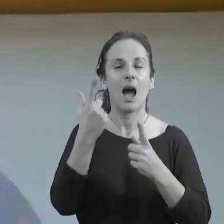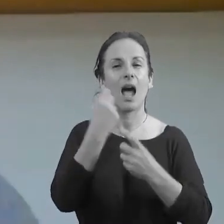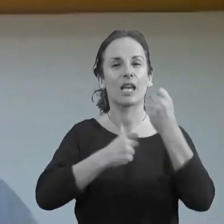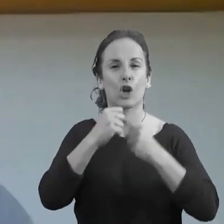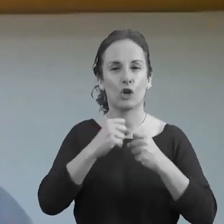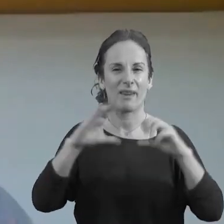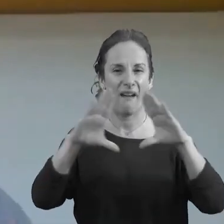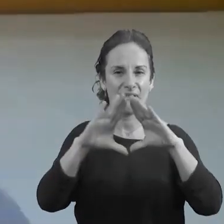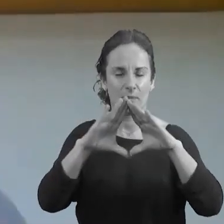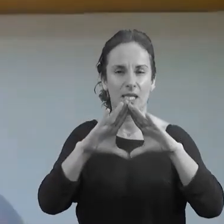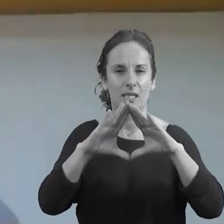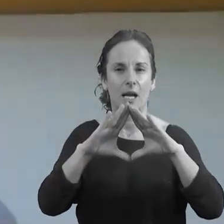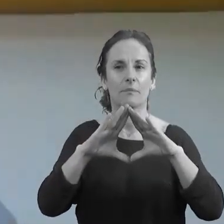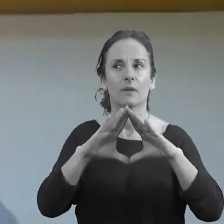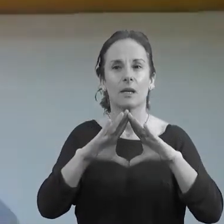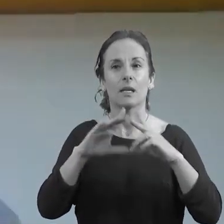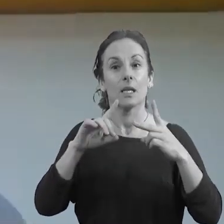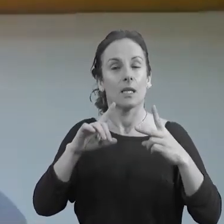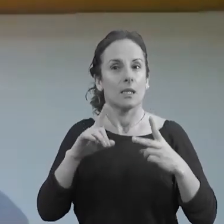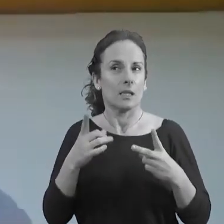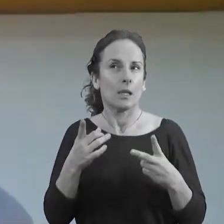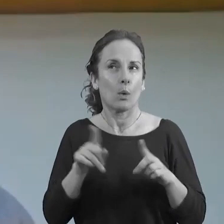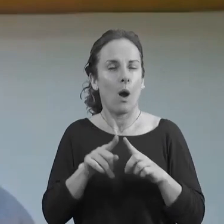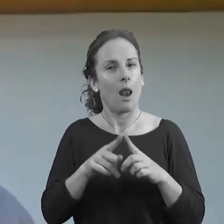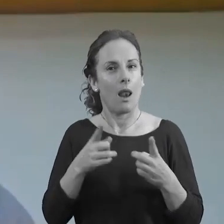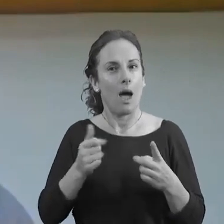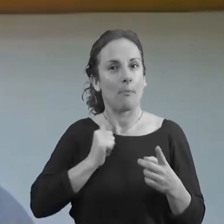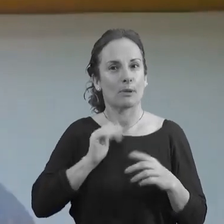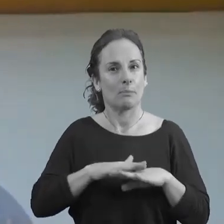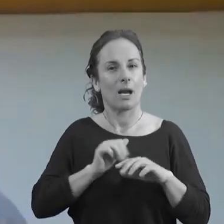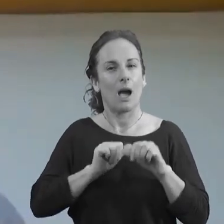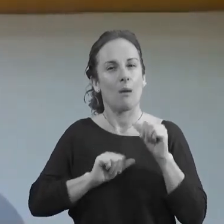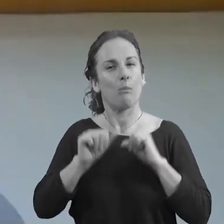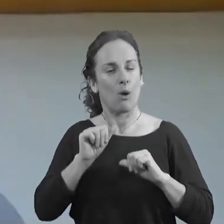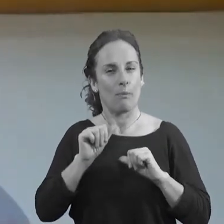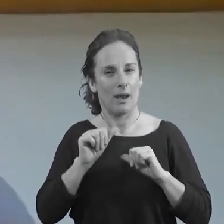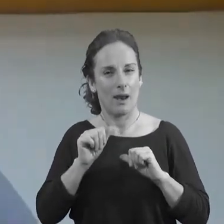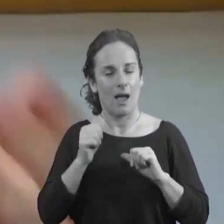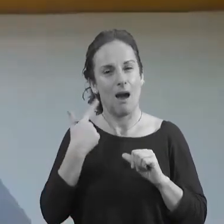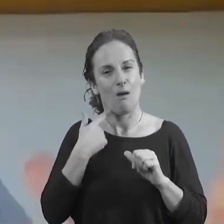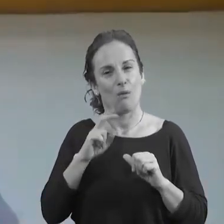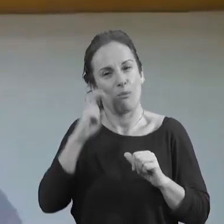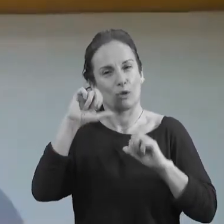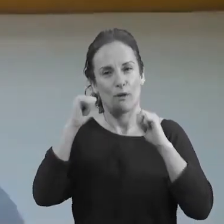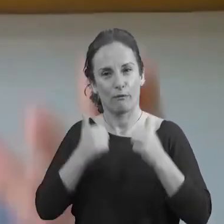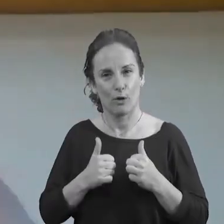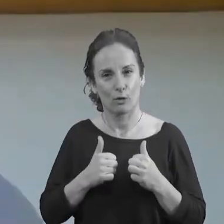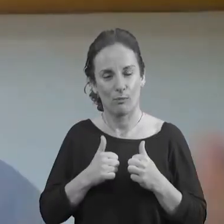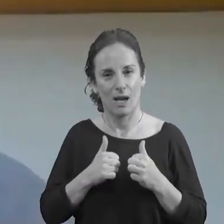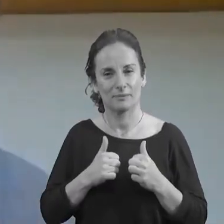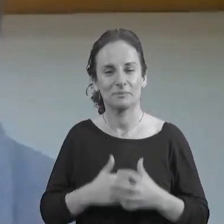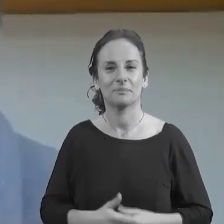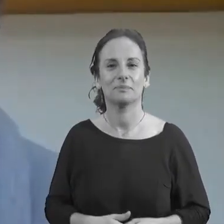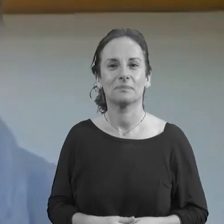cómo la oportunidad de volver. Pues pienso que al final hay una, yo que soy la mayor y que